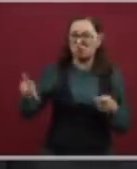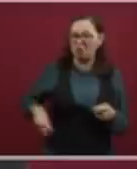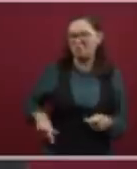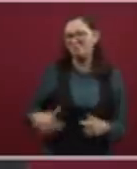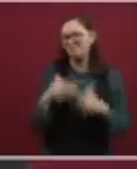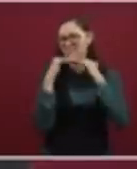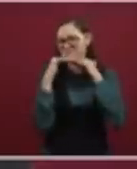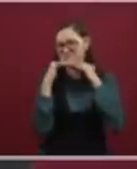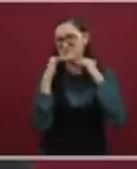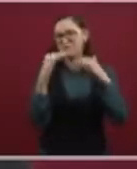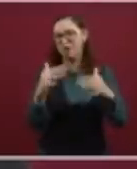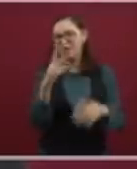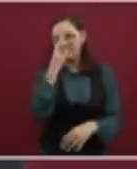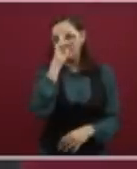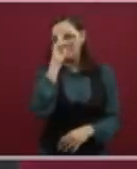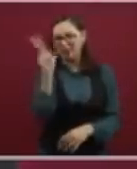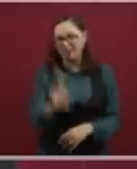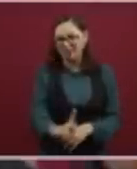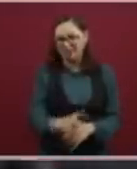corruptos,